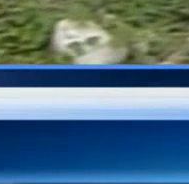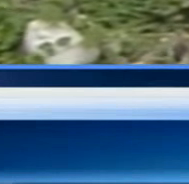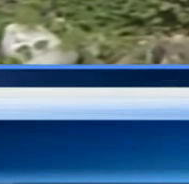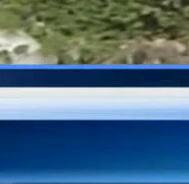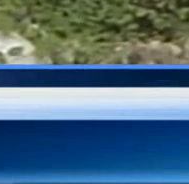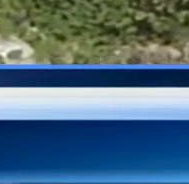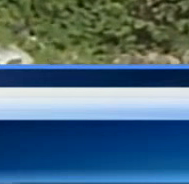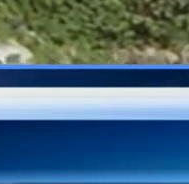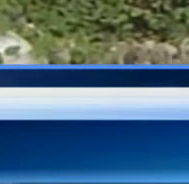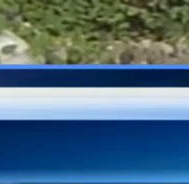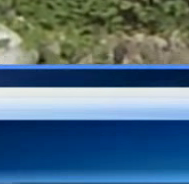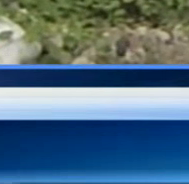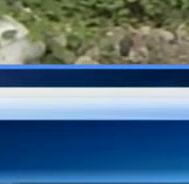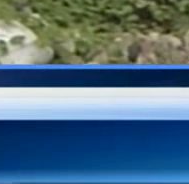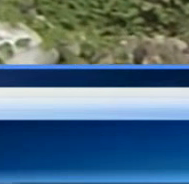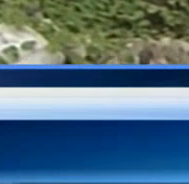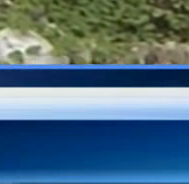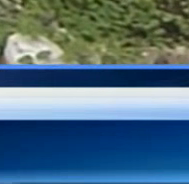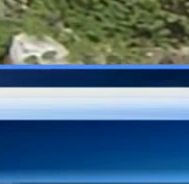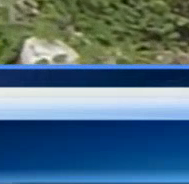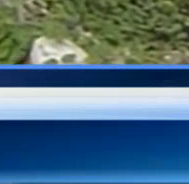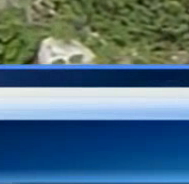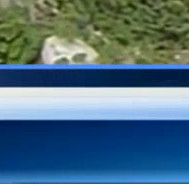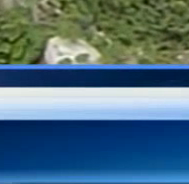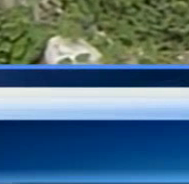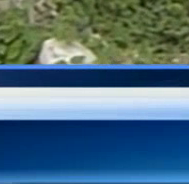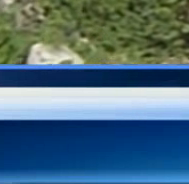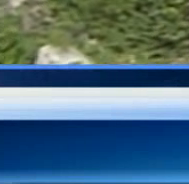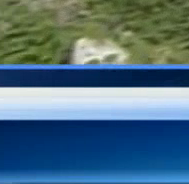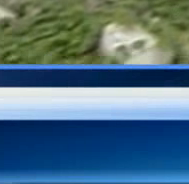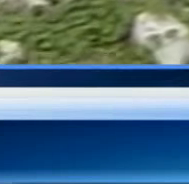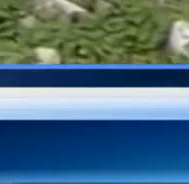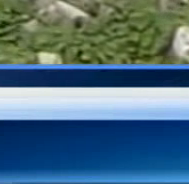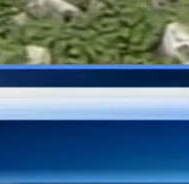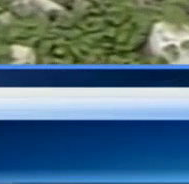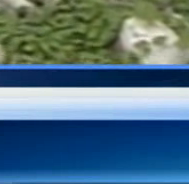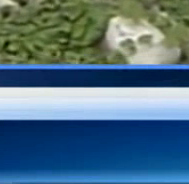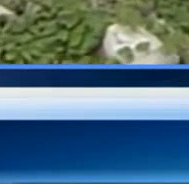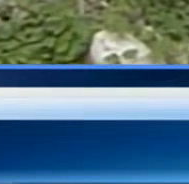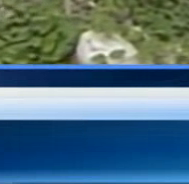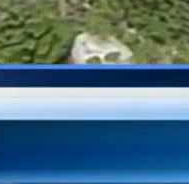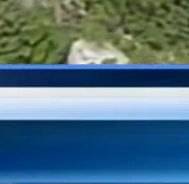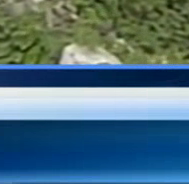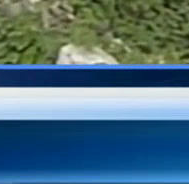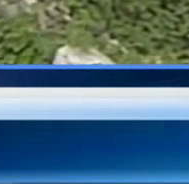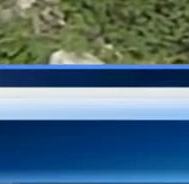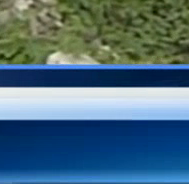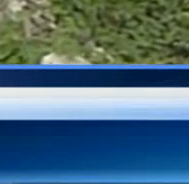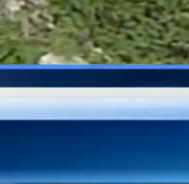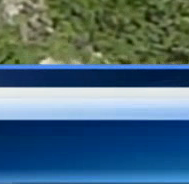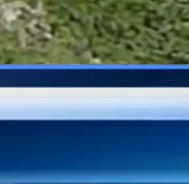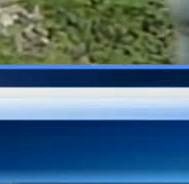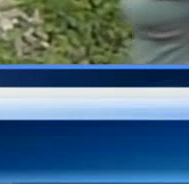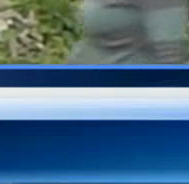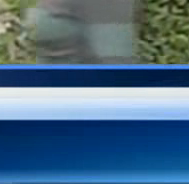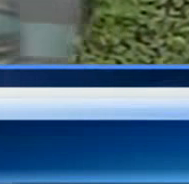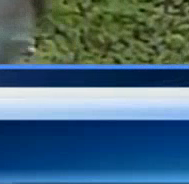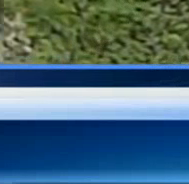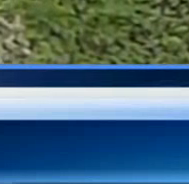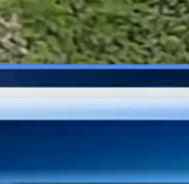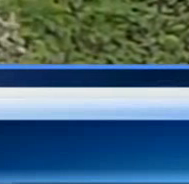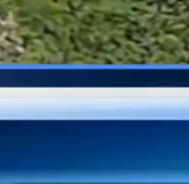Entonces, sí, estoy a punto del desmayo ya. Imagínense ustedes. No. Entonces, ya digo, Interagua ha demostrado su interés, están ahí sus técnicos,